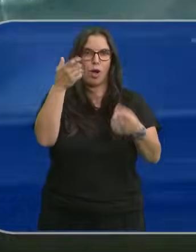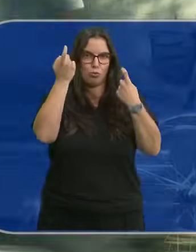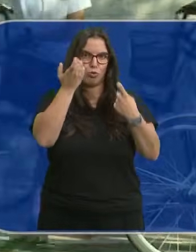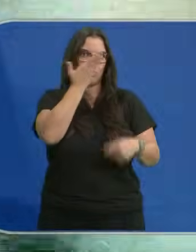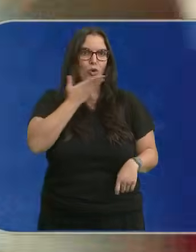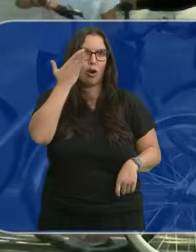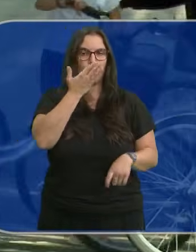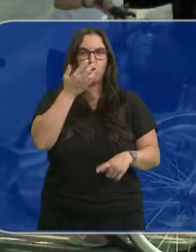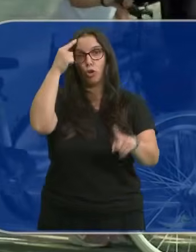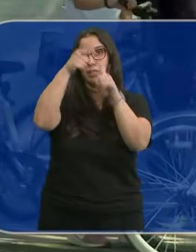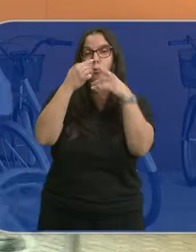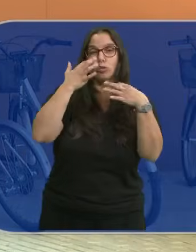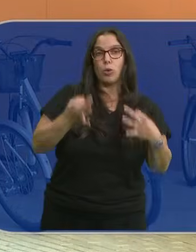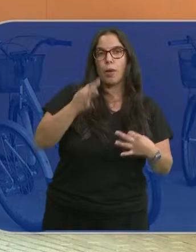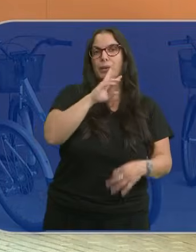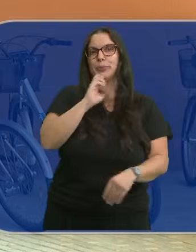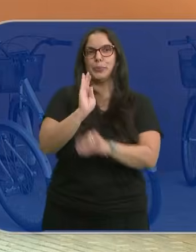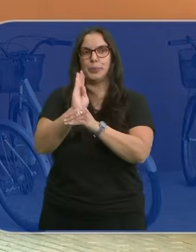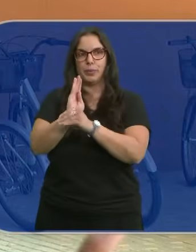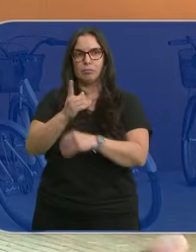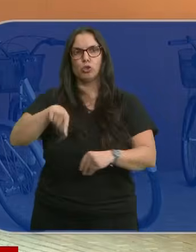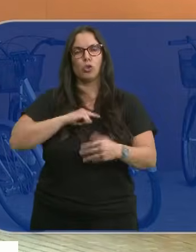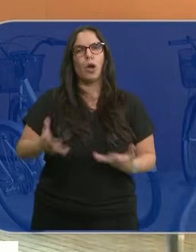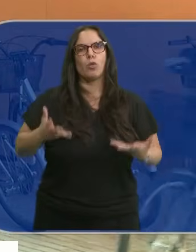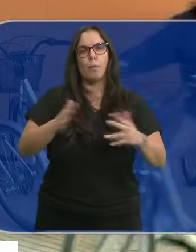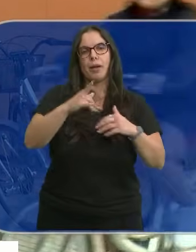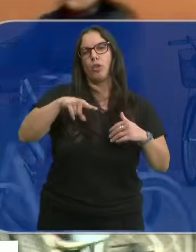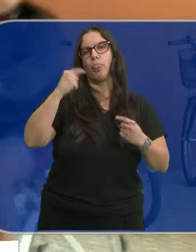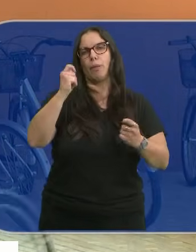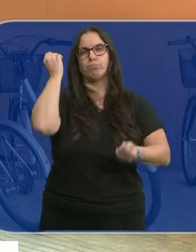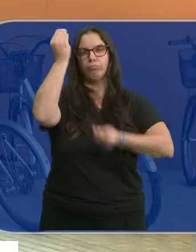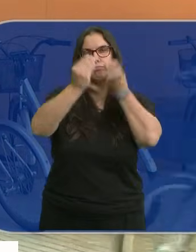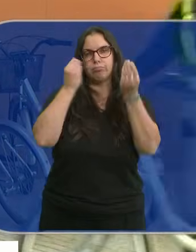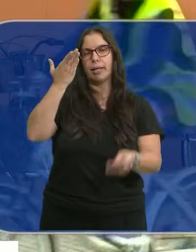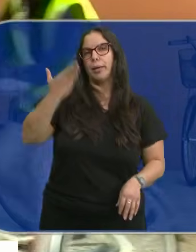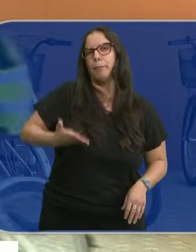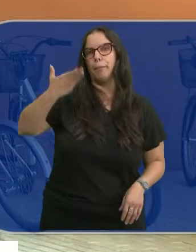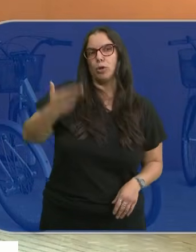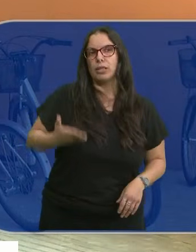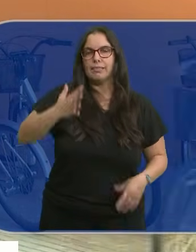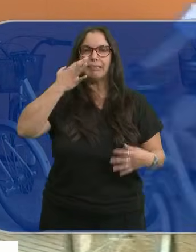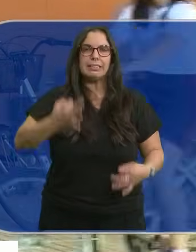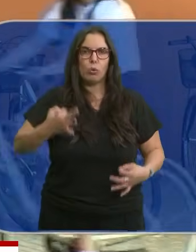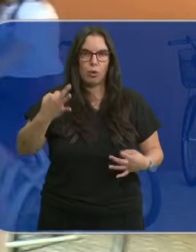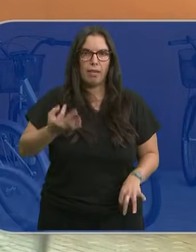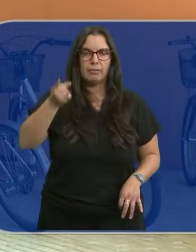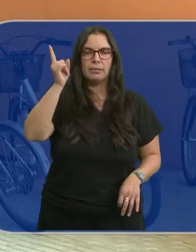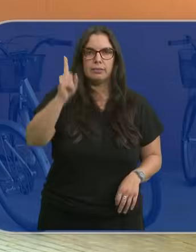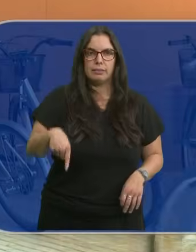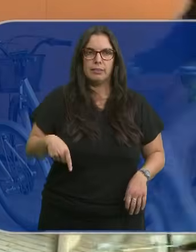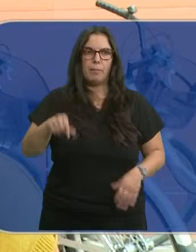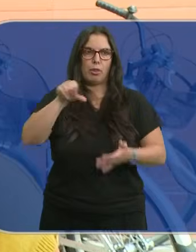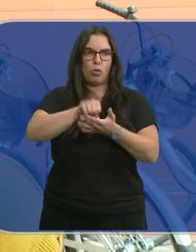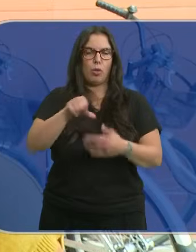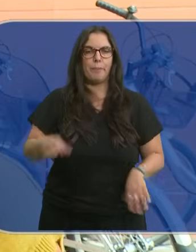objetivos: seguridad y sostenibilidad. Ayudamos o contribuimos a reflexionar sobre la importancia que tiene la seguridad en